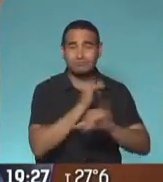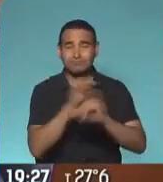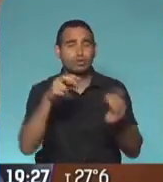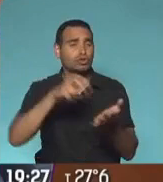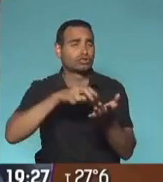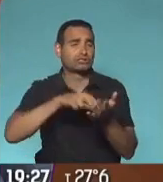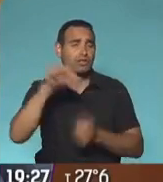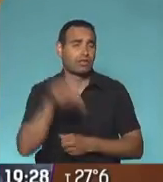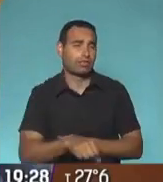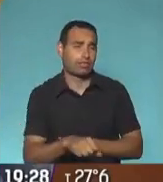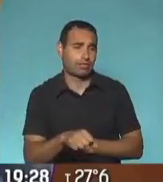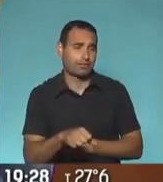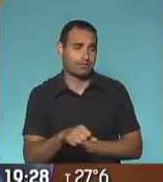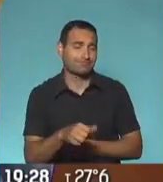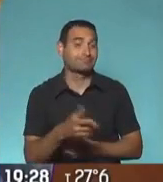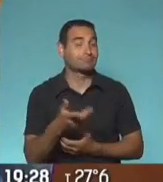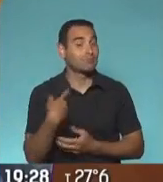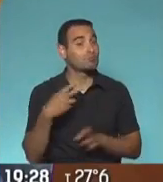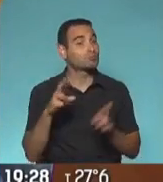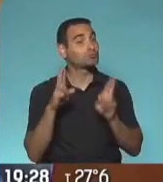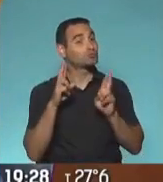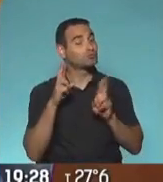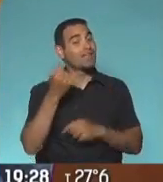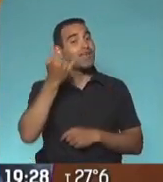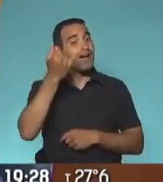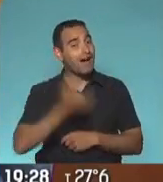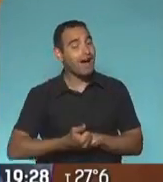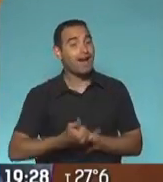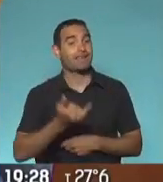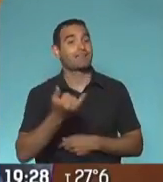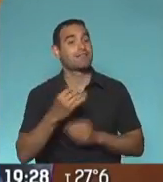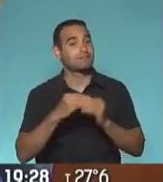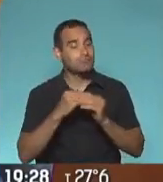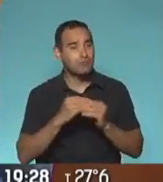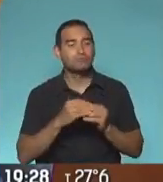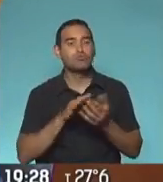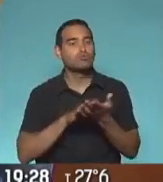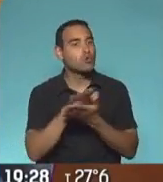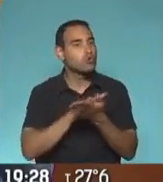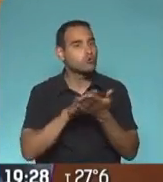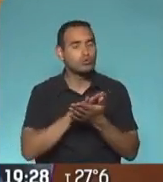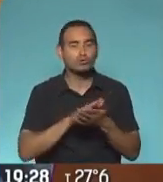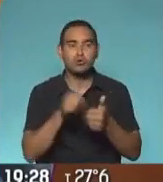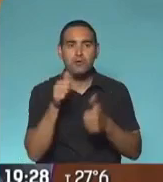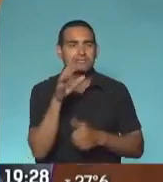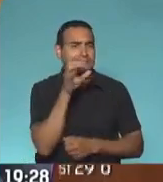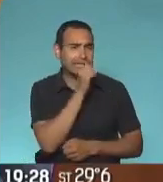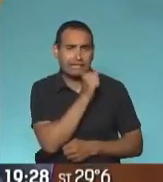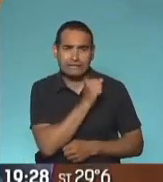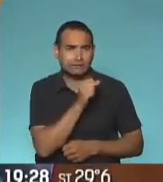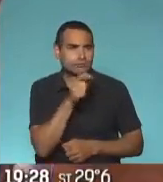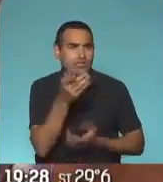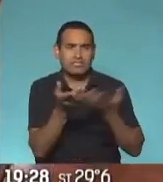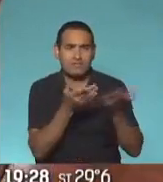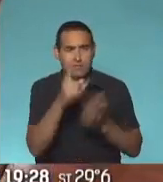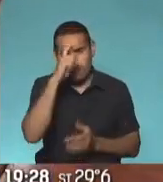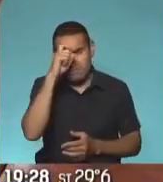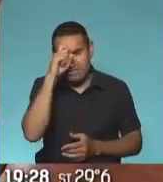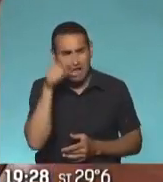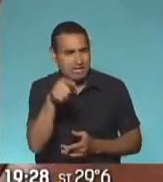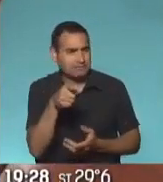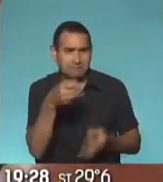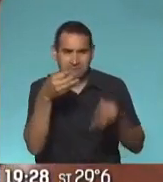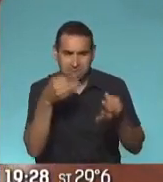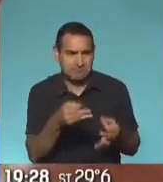noticias. Por suerte, hoy hay muchos casos que se resuelven en la confidencialidad de los servicios de salud,